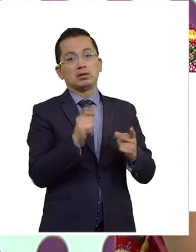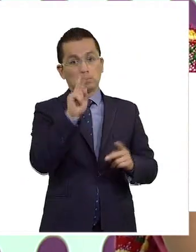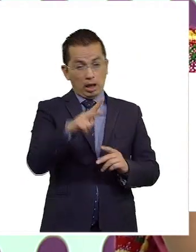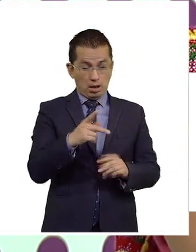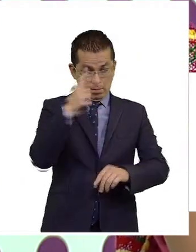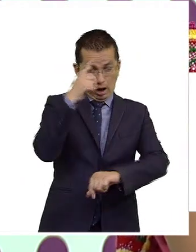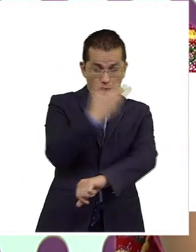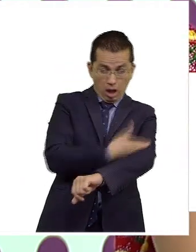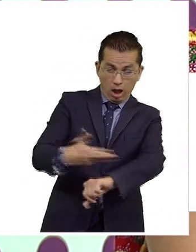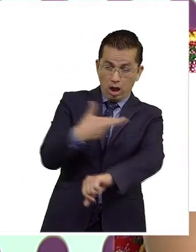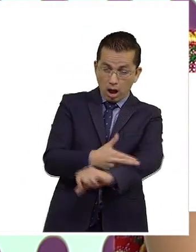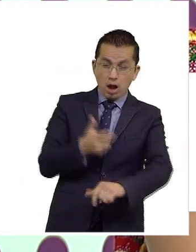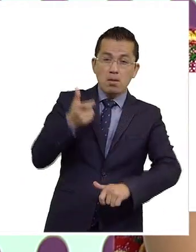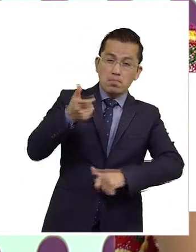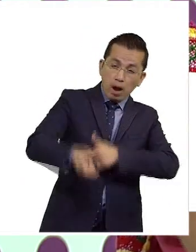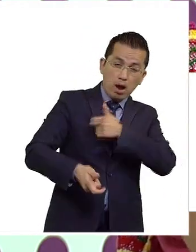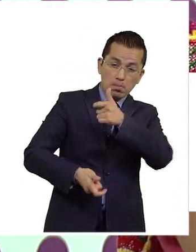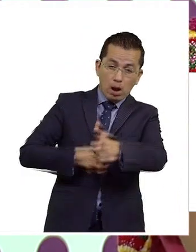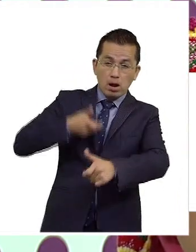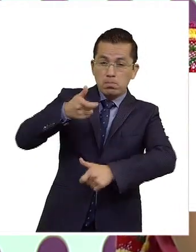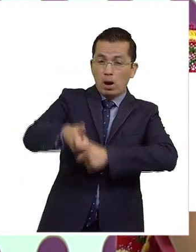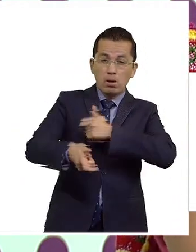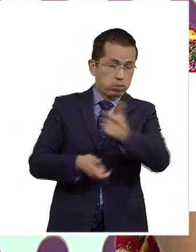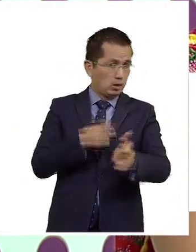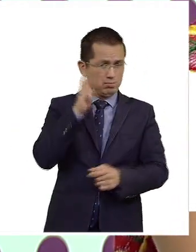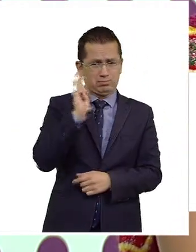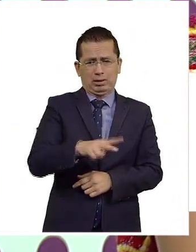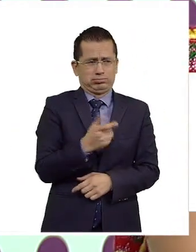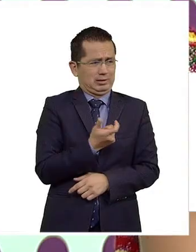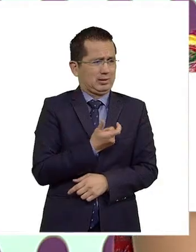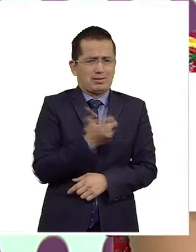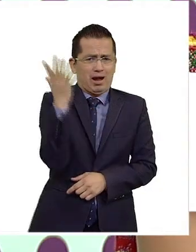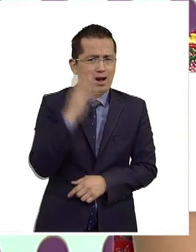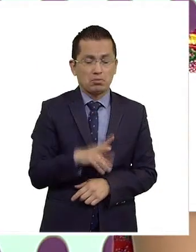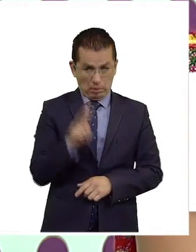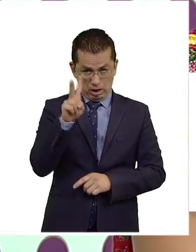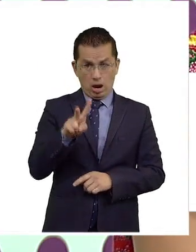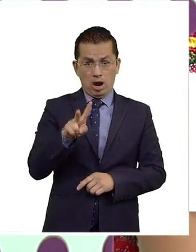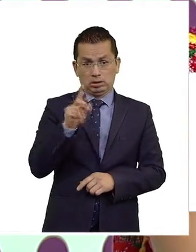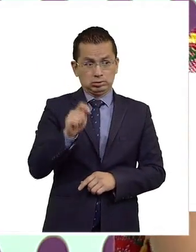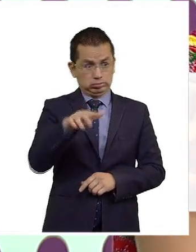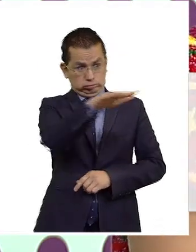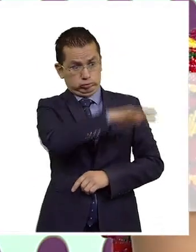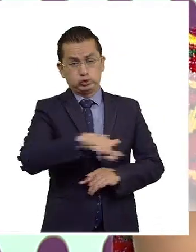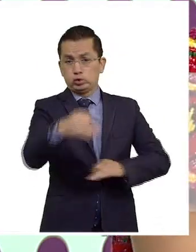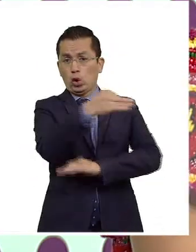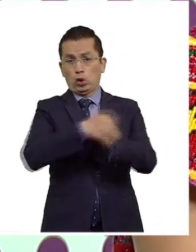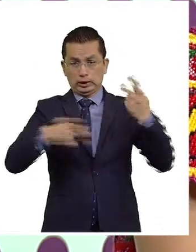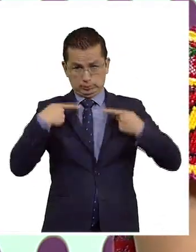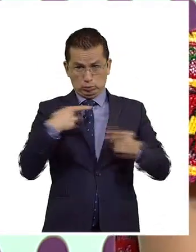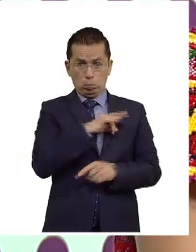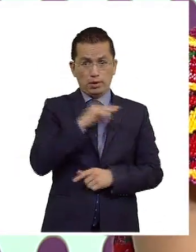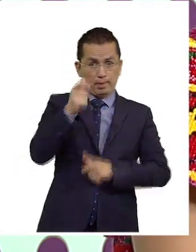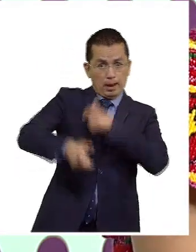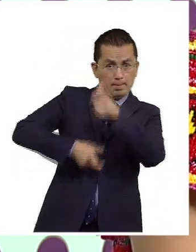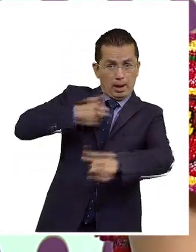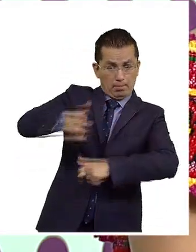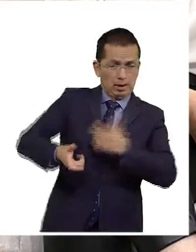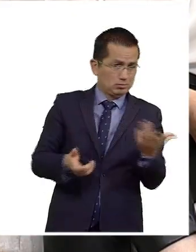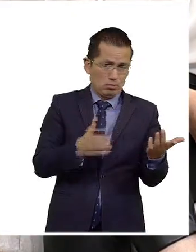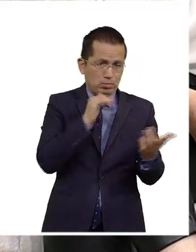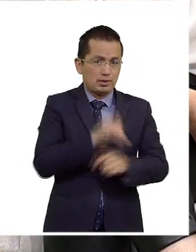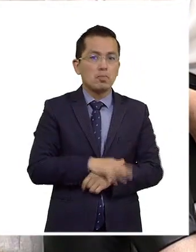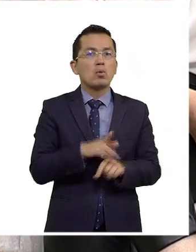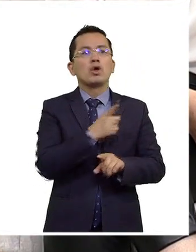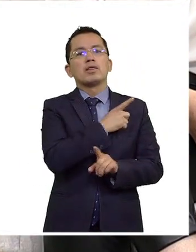como el tema del poder adquisitivo, pues no es para todas las personas el juicio, ¿no? Porque entonces hay que pagar un abogado